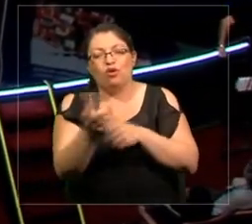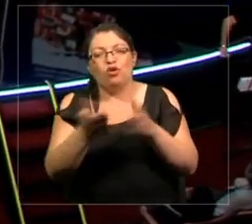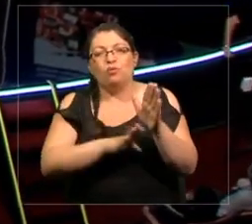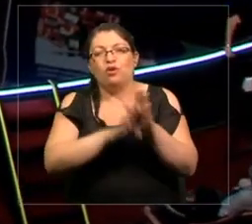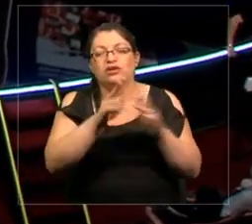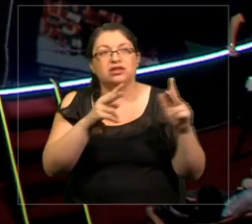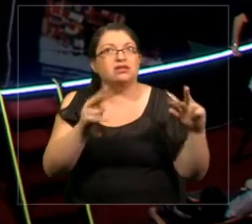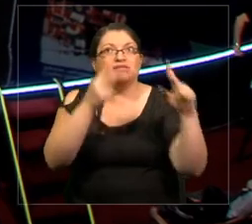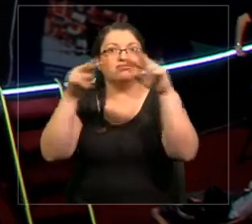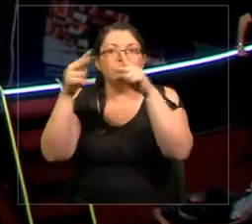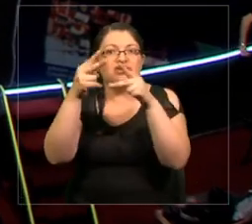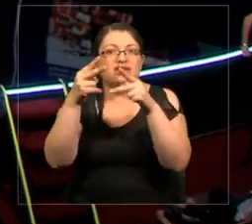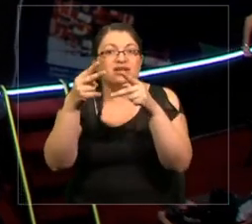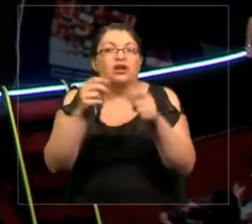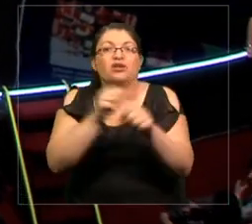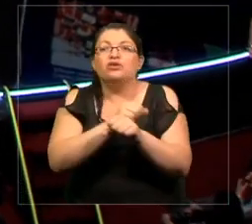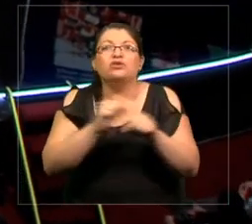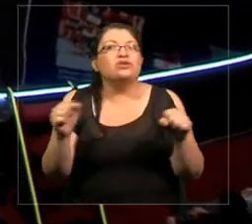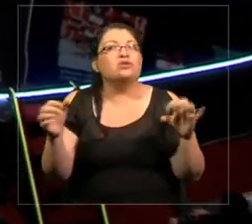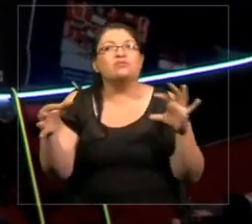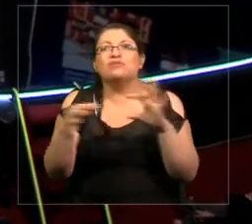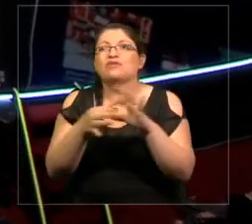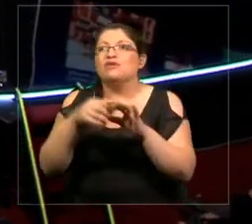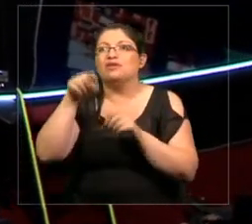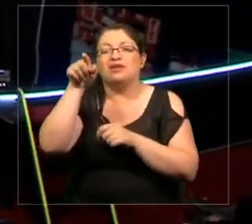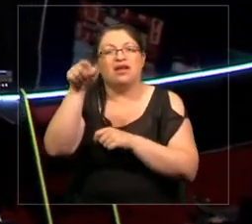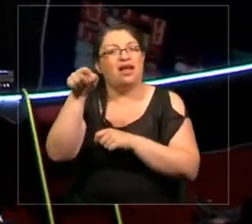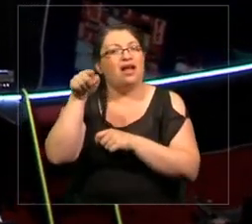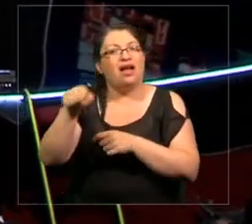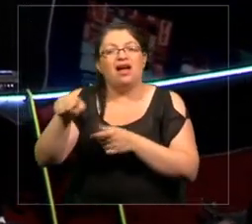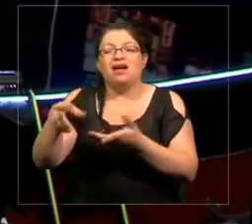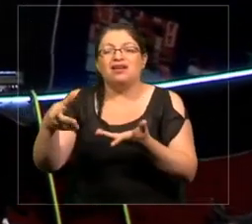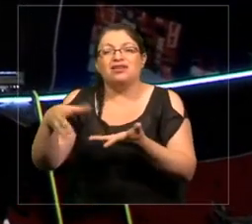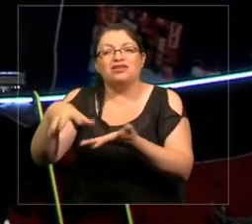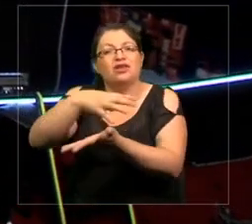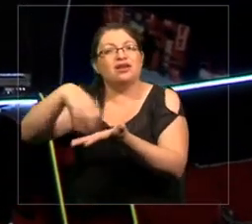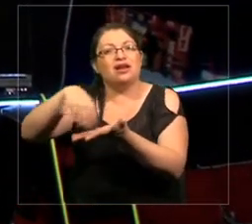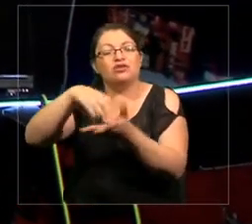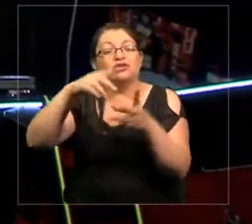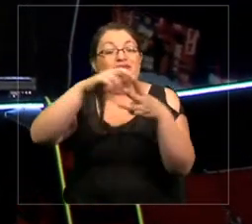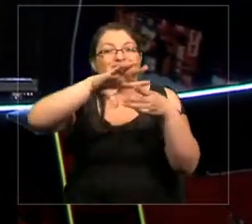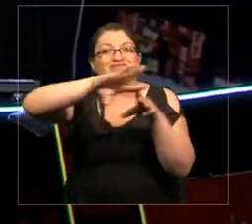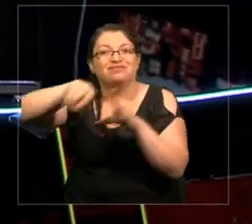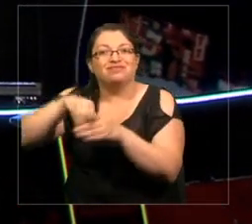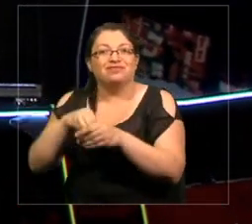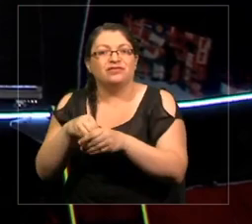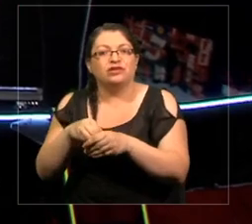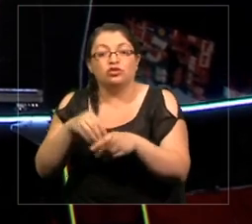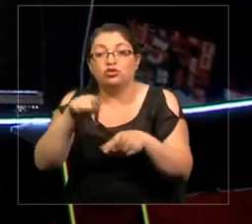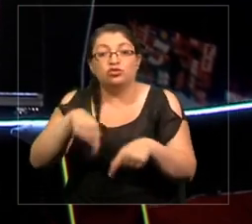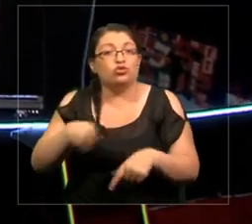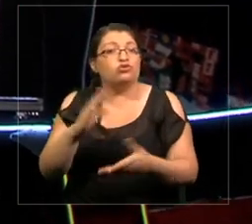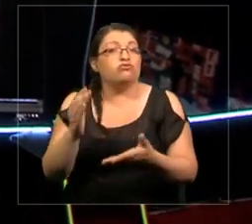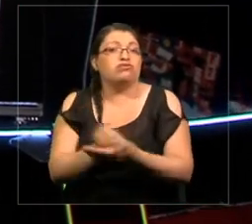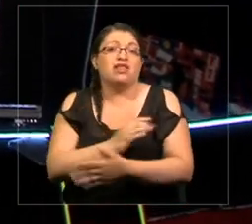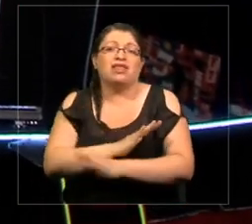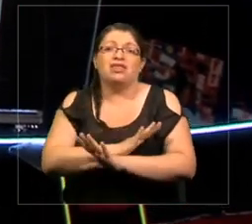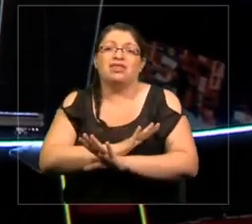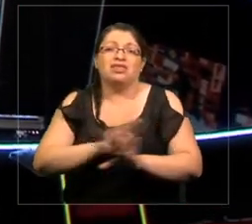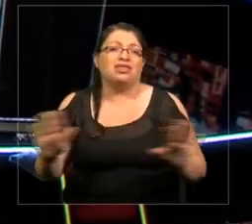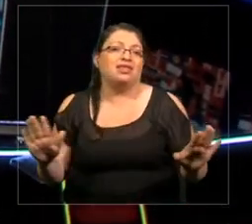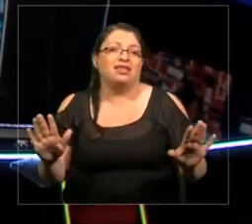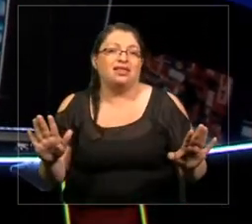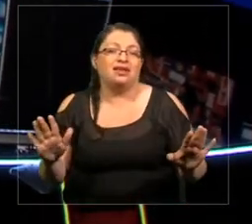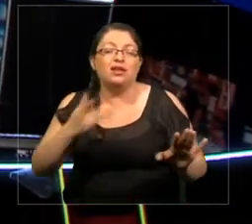incompatible con este esquema y esta propuesta de la ciudad sostenible no vamos a llegar a ningún lugar porque